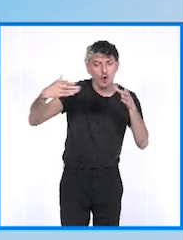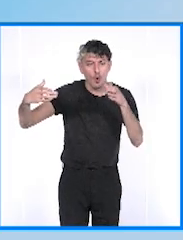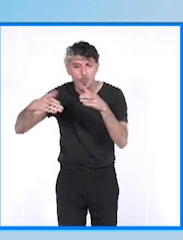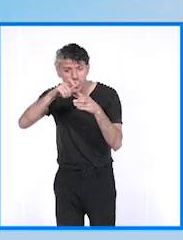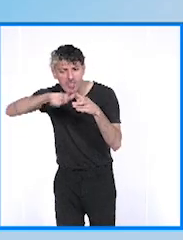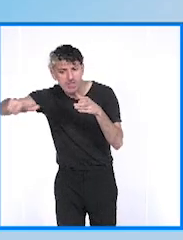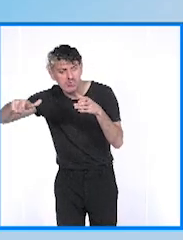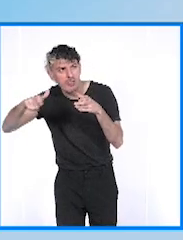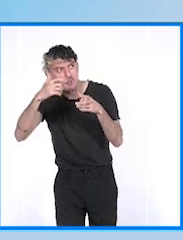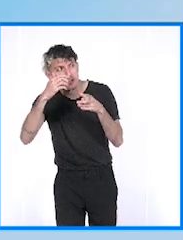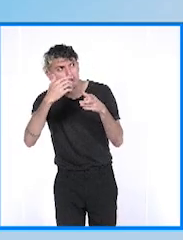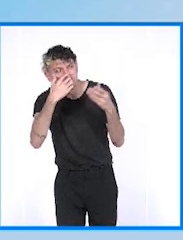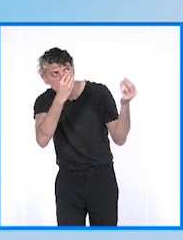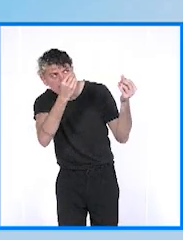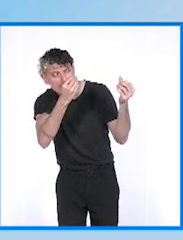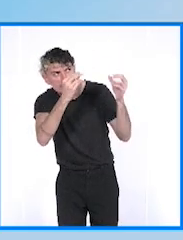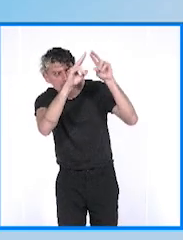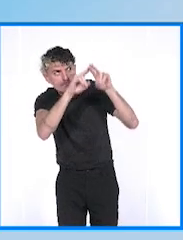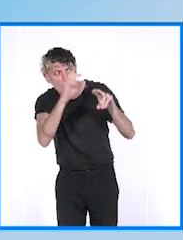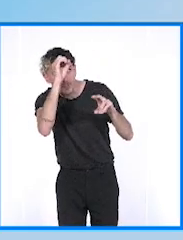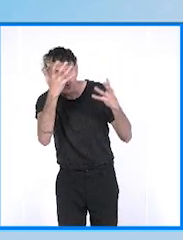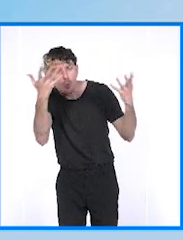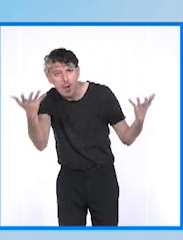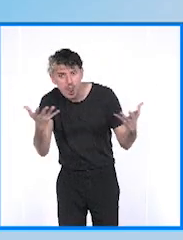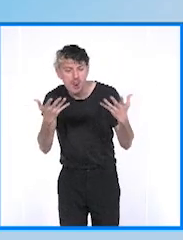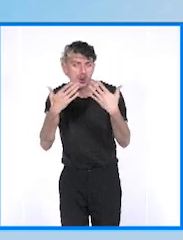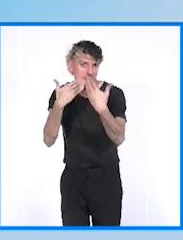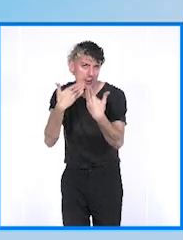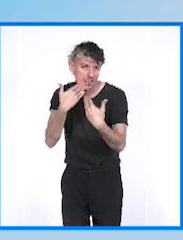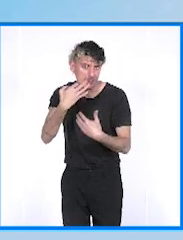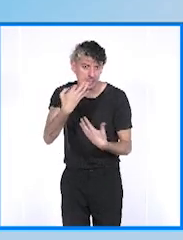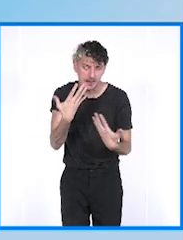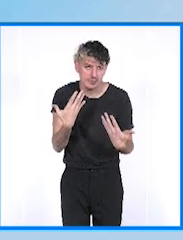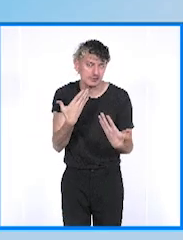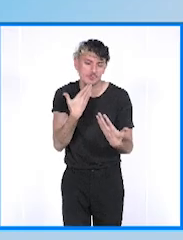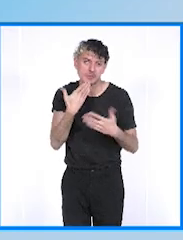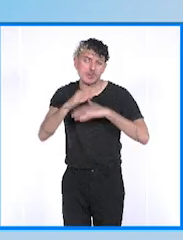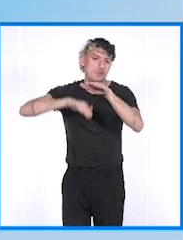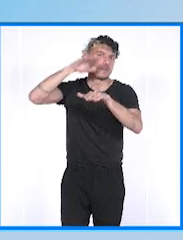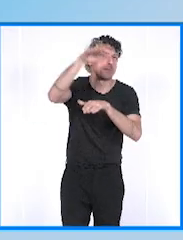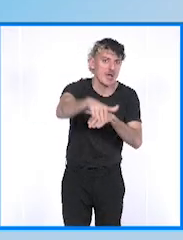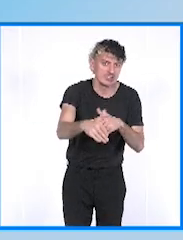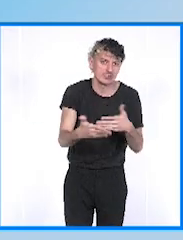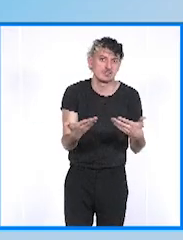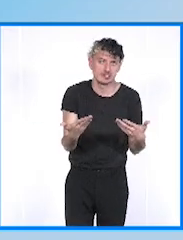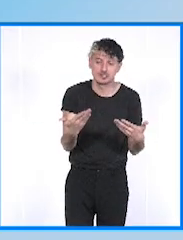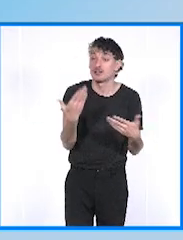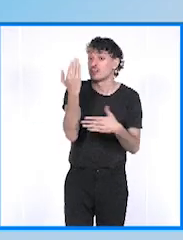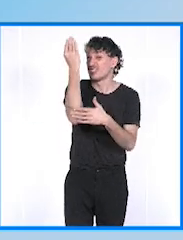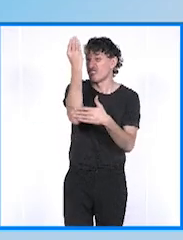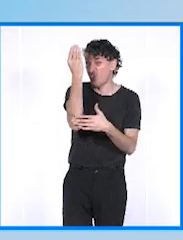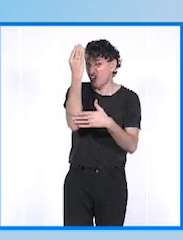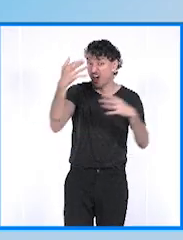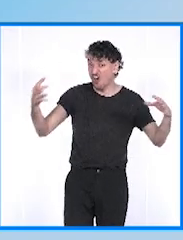poco Esa esa temperatura no digamos que es un paso más allá que dificulta que dificulta la figura del del conector o conectora